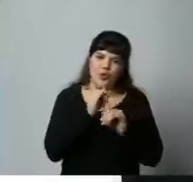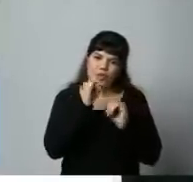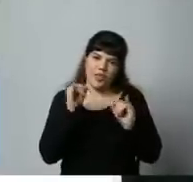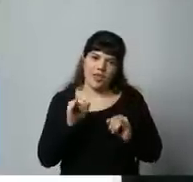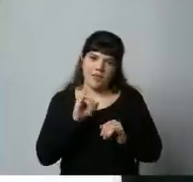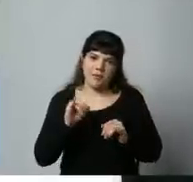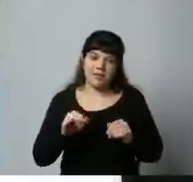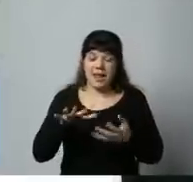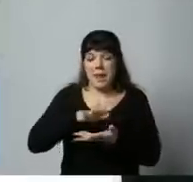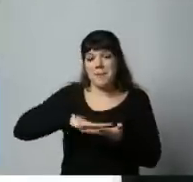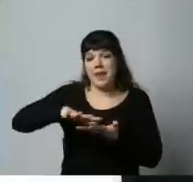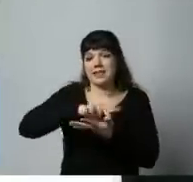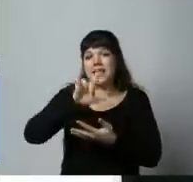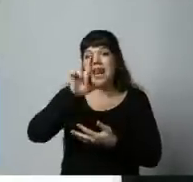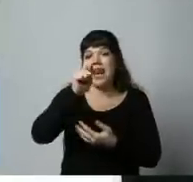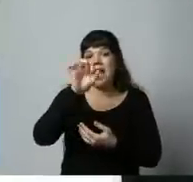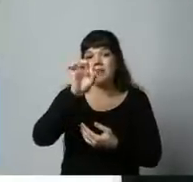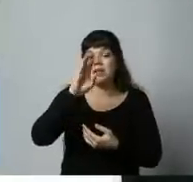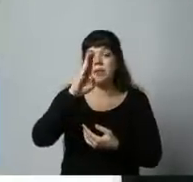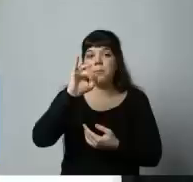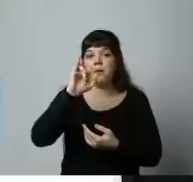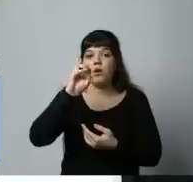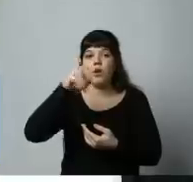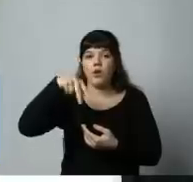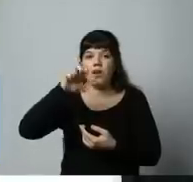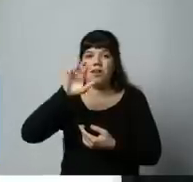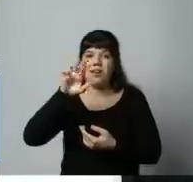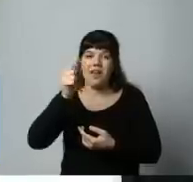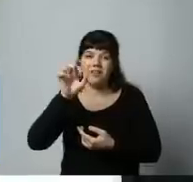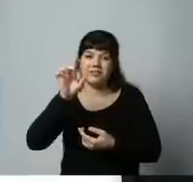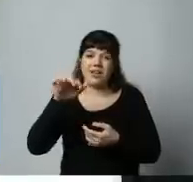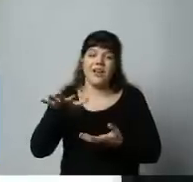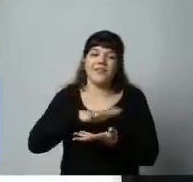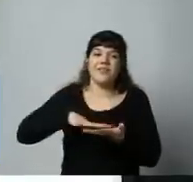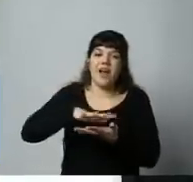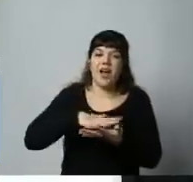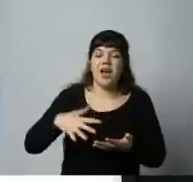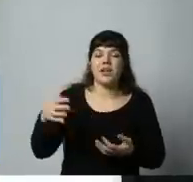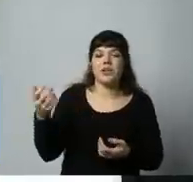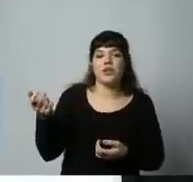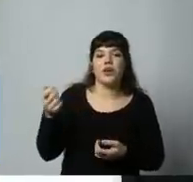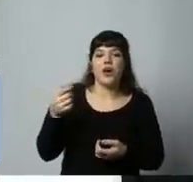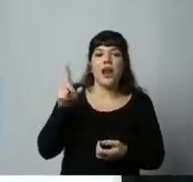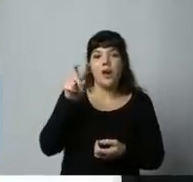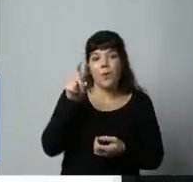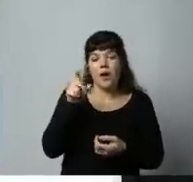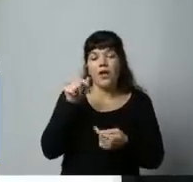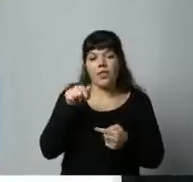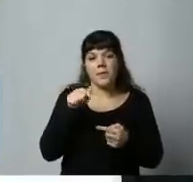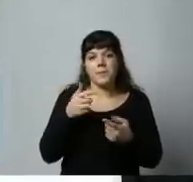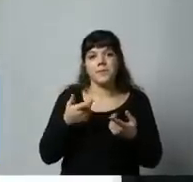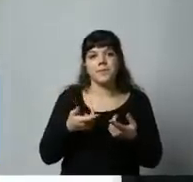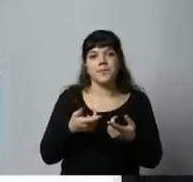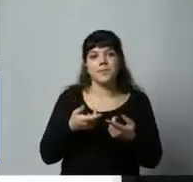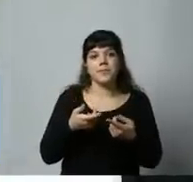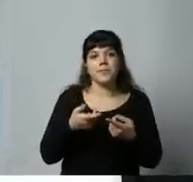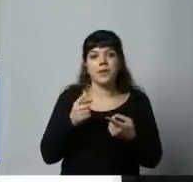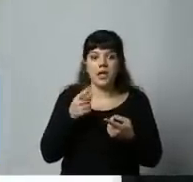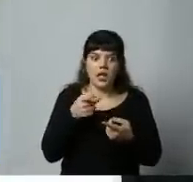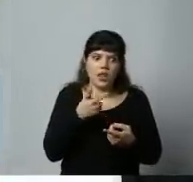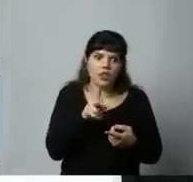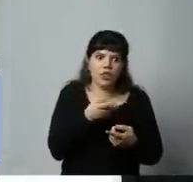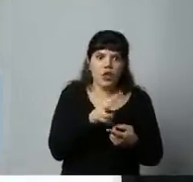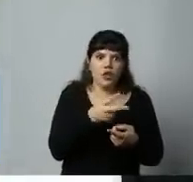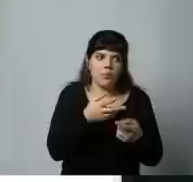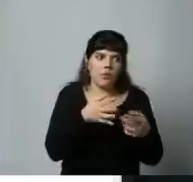llama Las pioneras Bueno ahí hay colectivos que están autogestion dos de estas eh